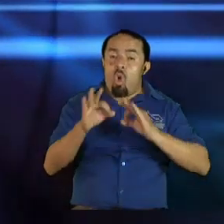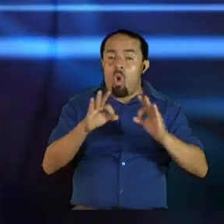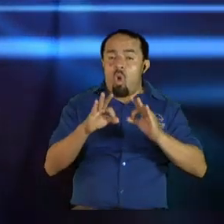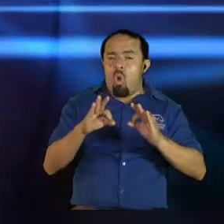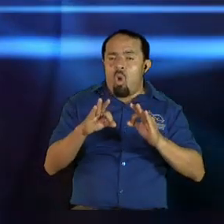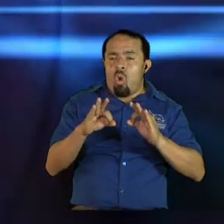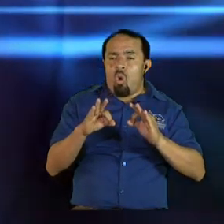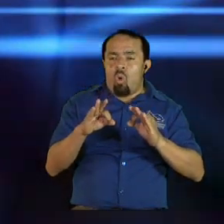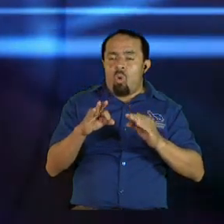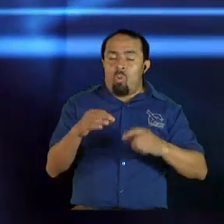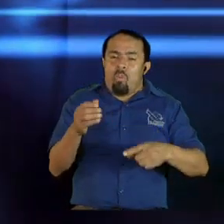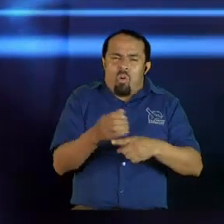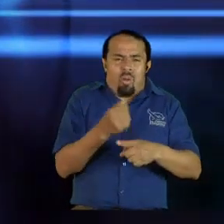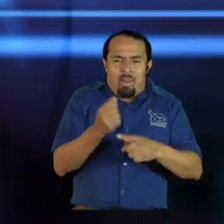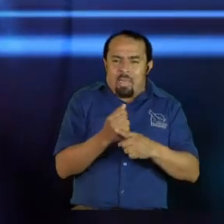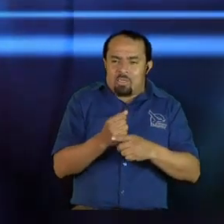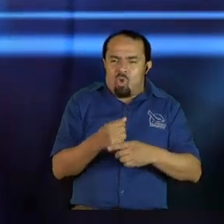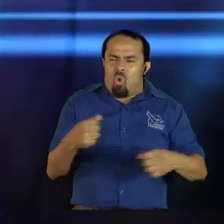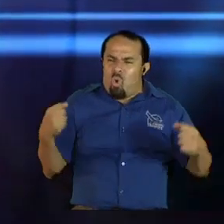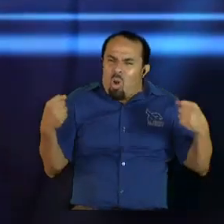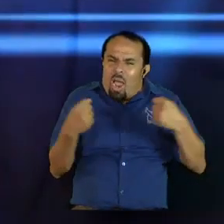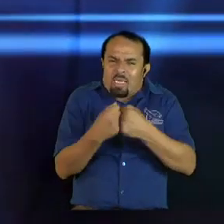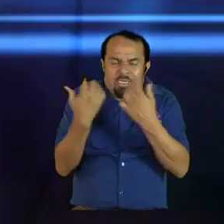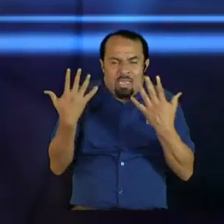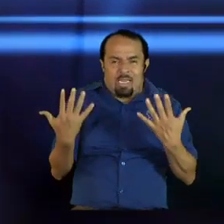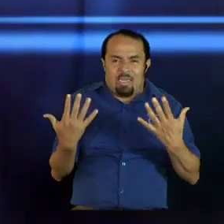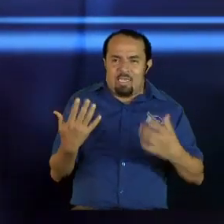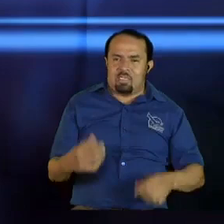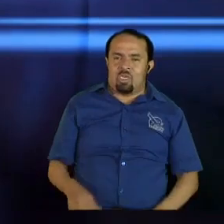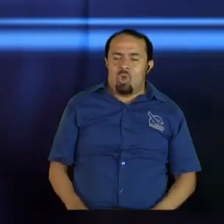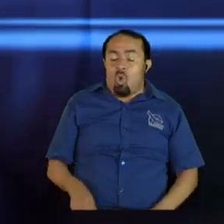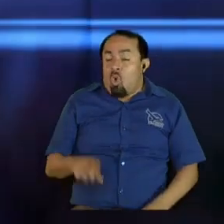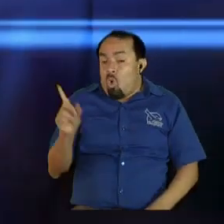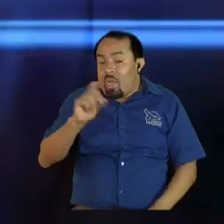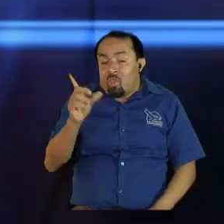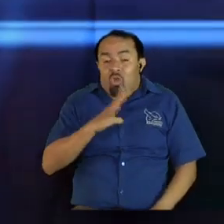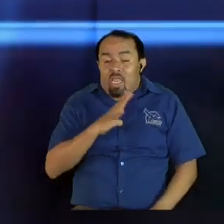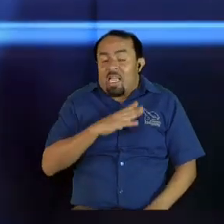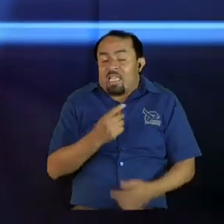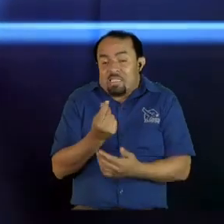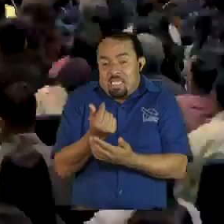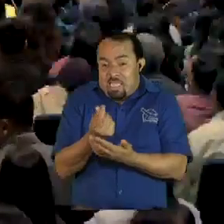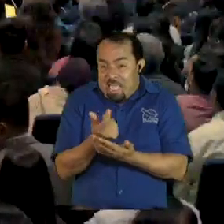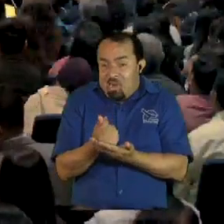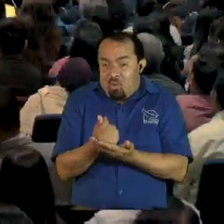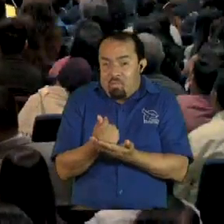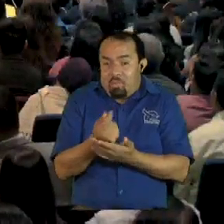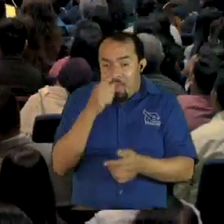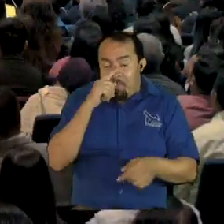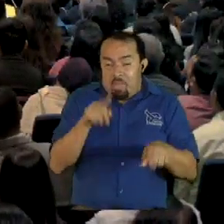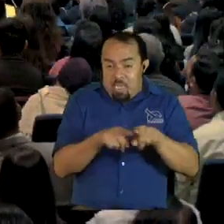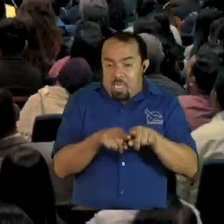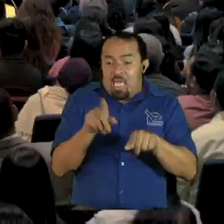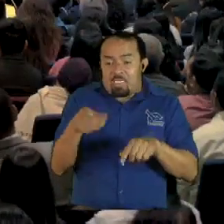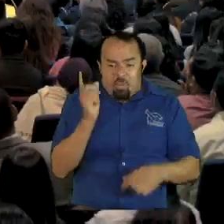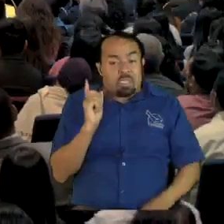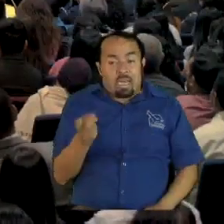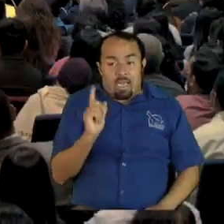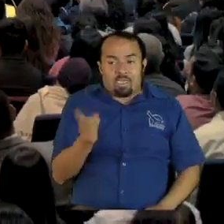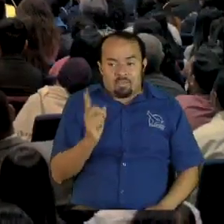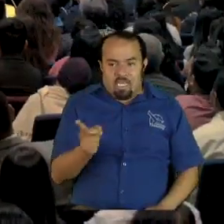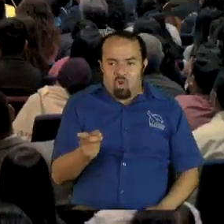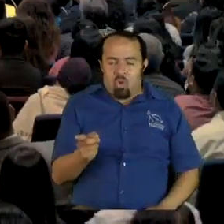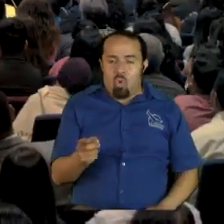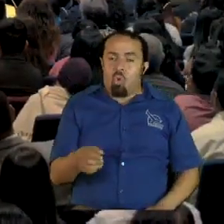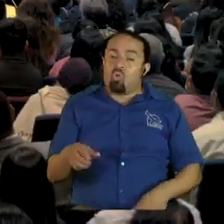A veces el castigo es que te puedes quedar sin plata. A veces el castigo es que te puedes quedar sin la